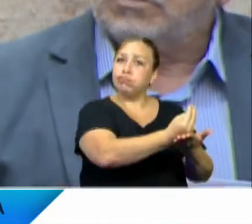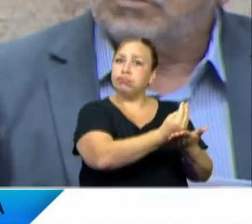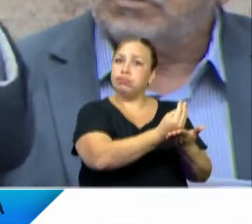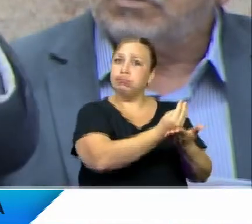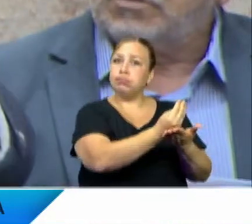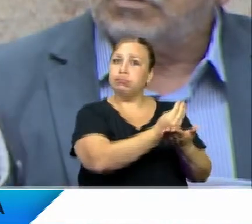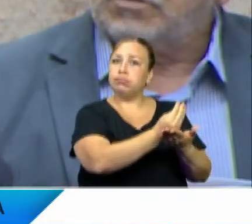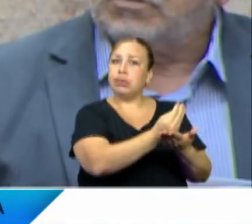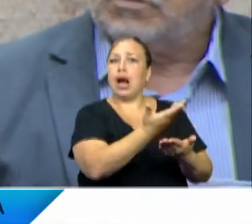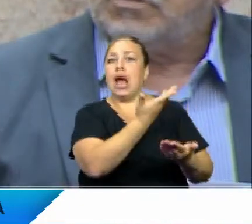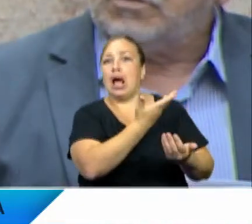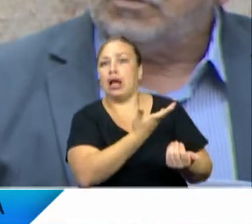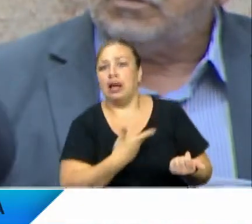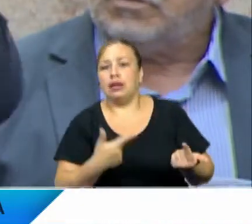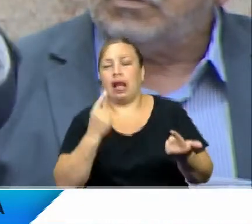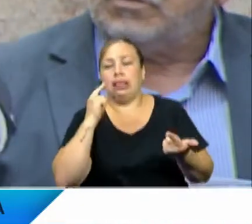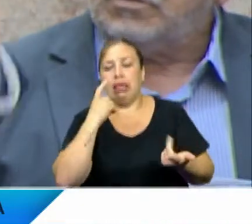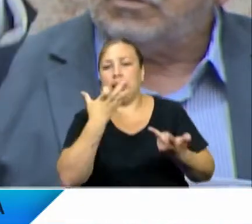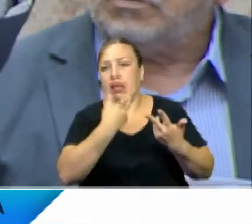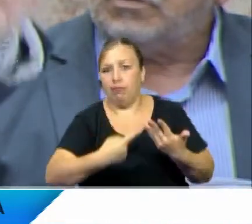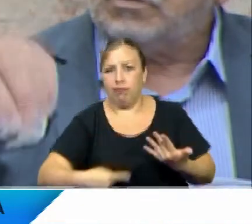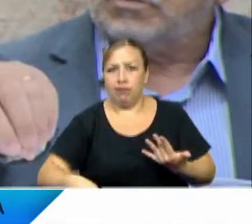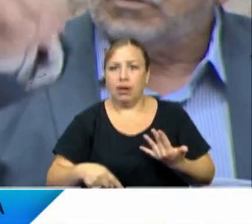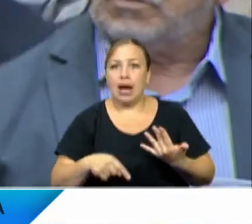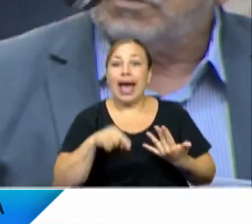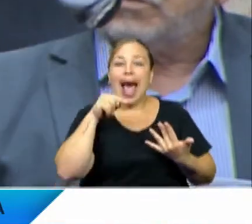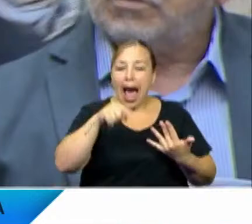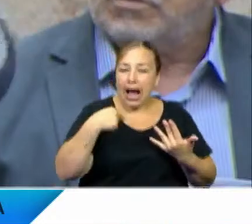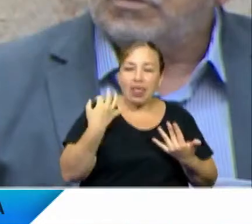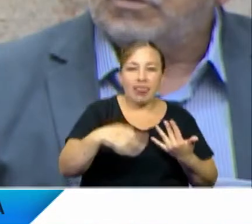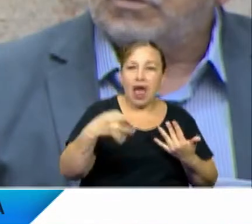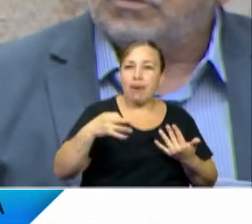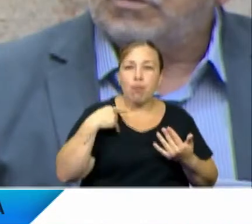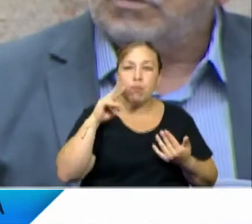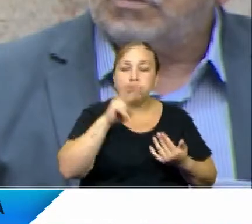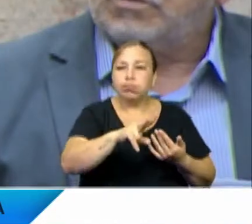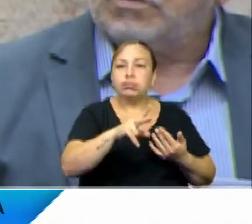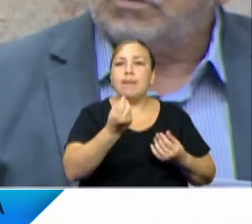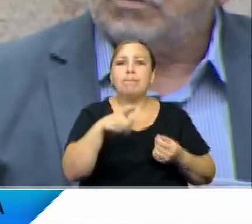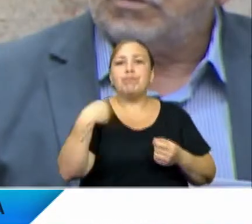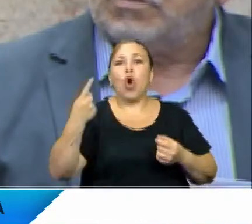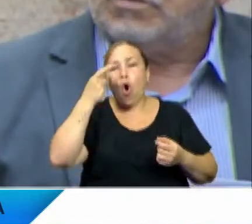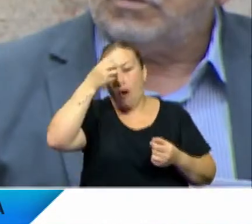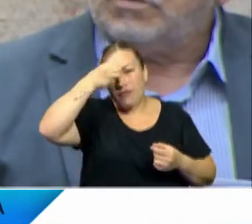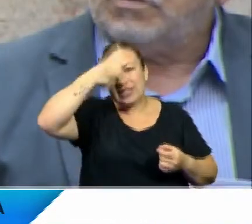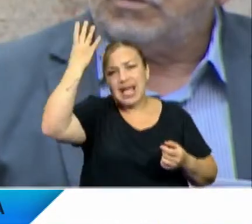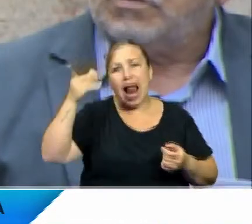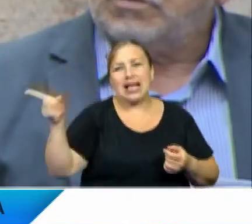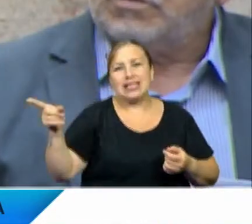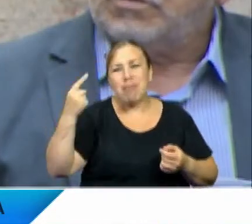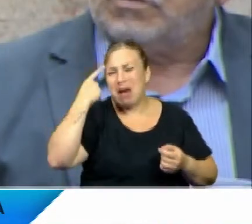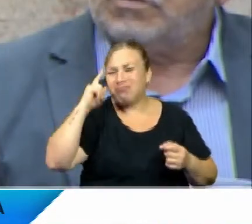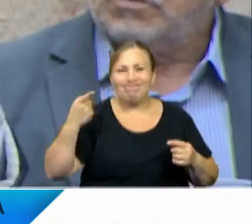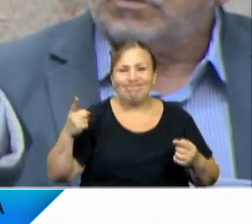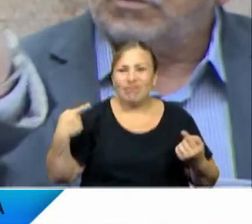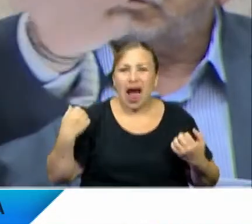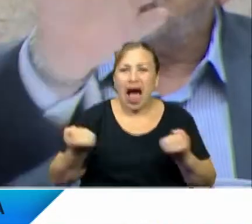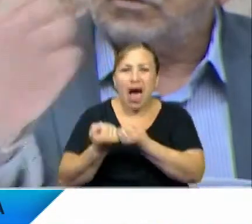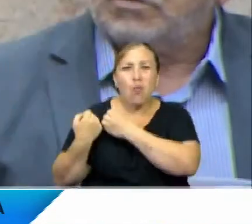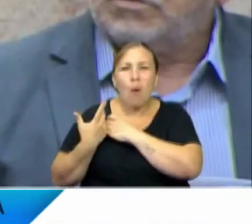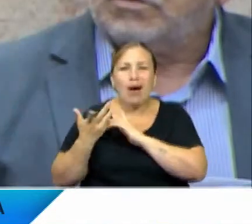acá tenemos que señalar la profunda incoherencia del bloque oficialista y todos sus nobles